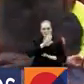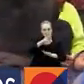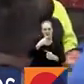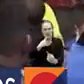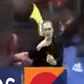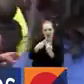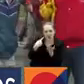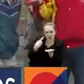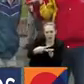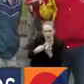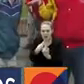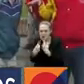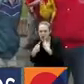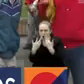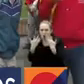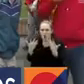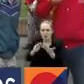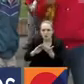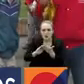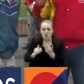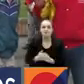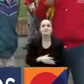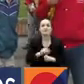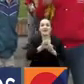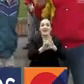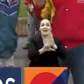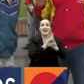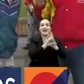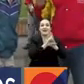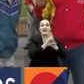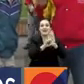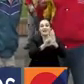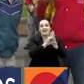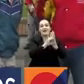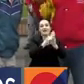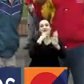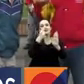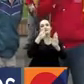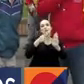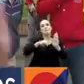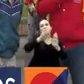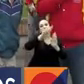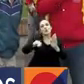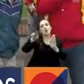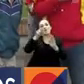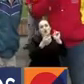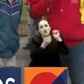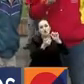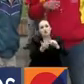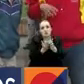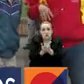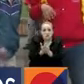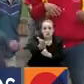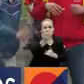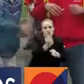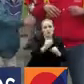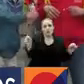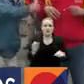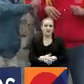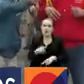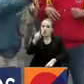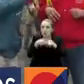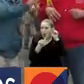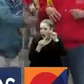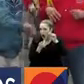ayudas para esta población. Pero la ley impide que este tipo de subsidios se mantengan de manera permanente. A ningún colombiano le podemos